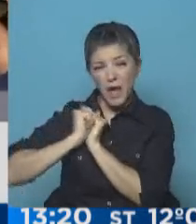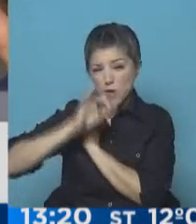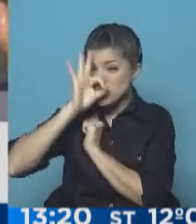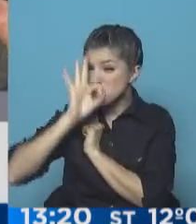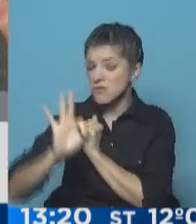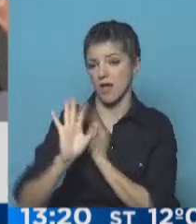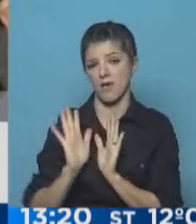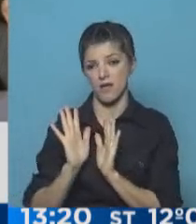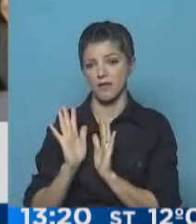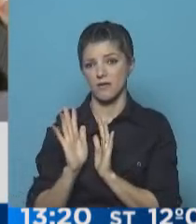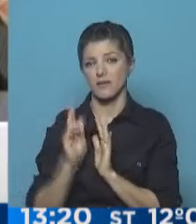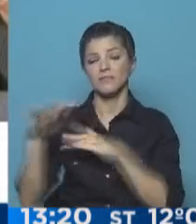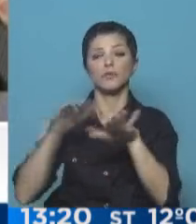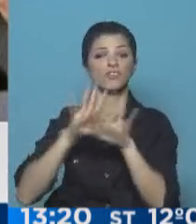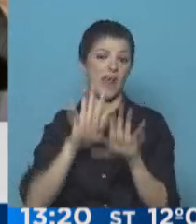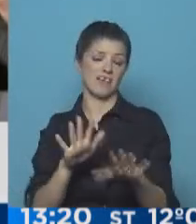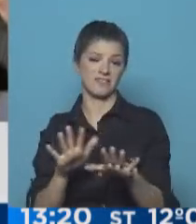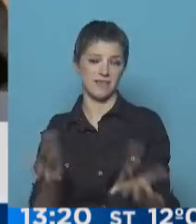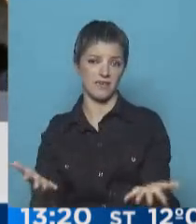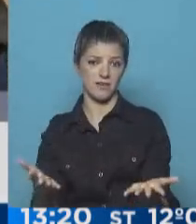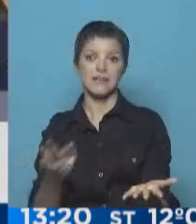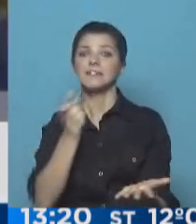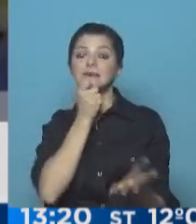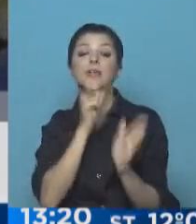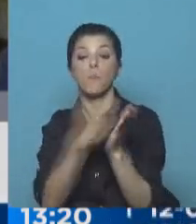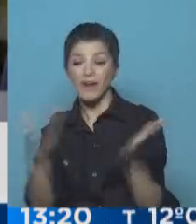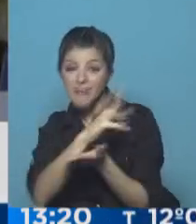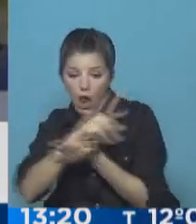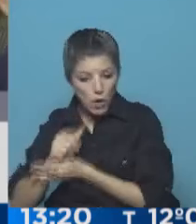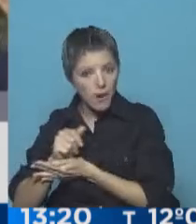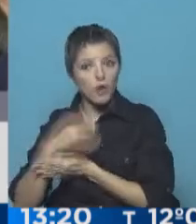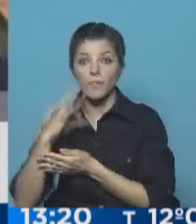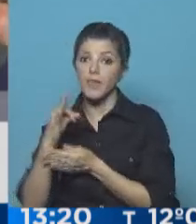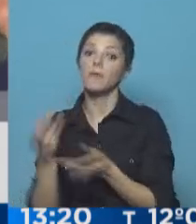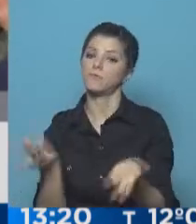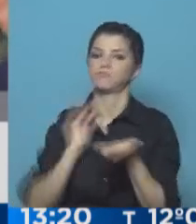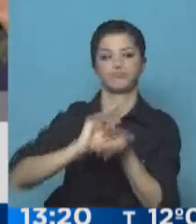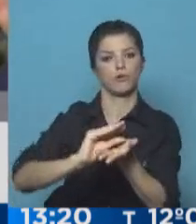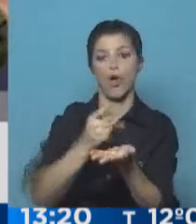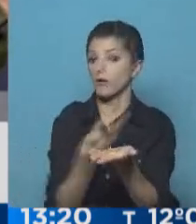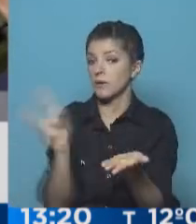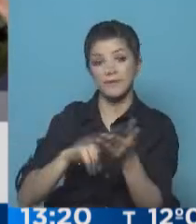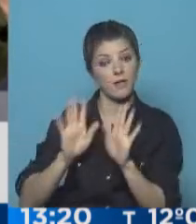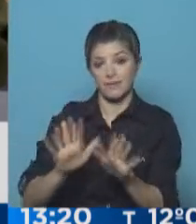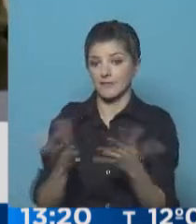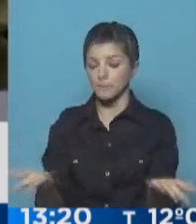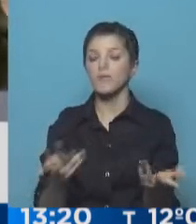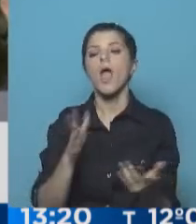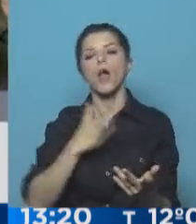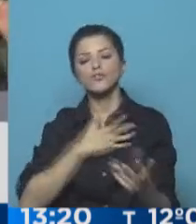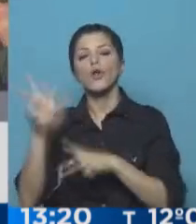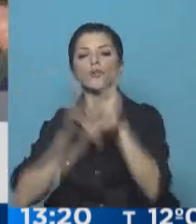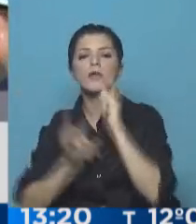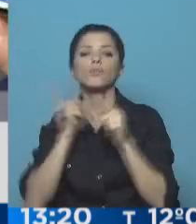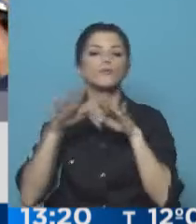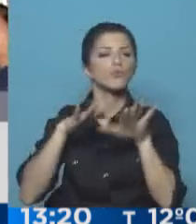habido una situación de esa característica. Si robaron boletas, lo que hay que hacer es reponerla. A nosotros nos han dicho en algún lugar que pudo haber pasado una cosa de